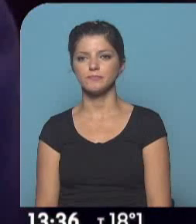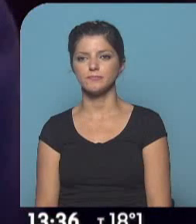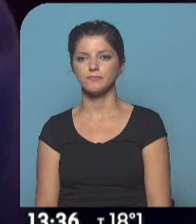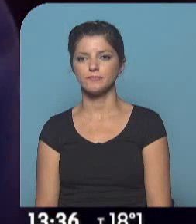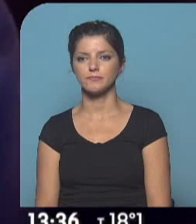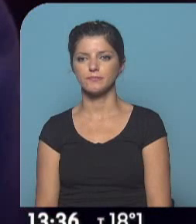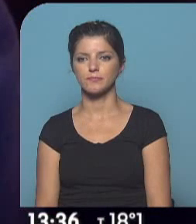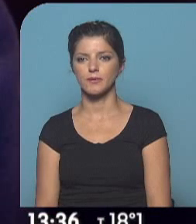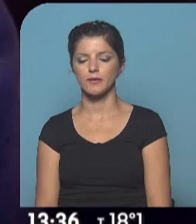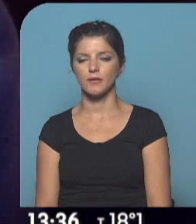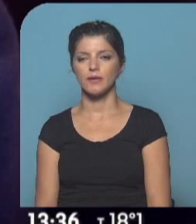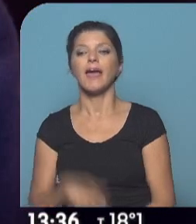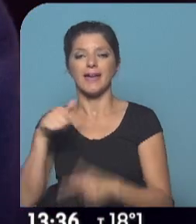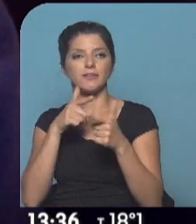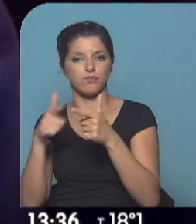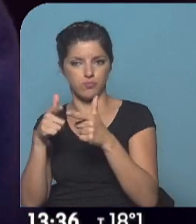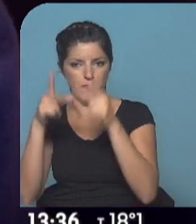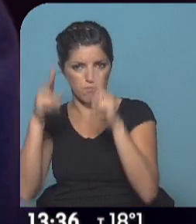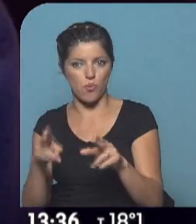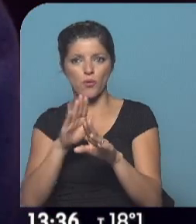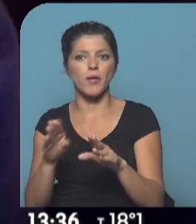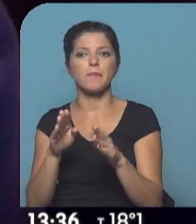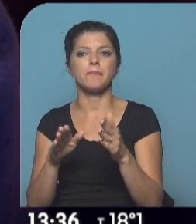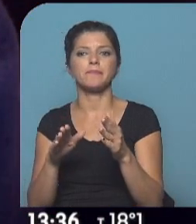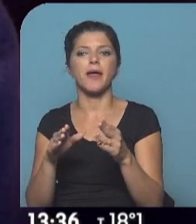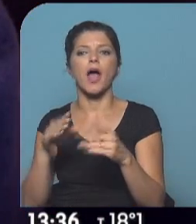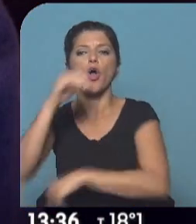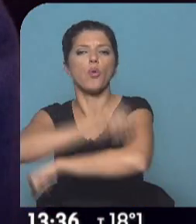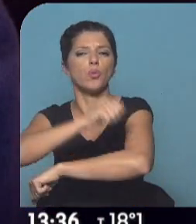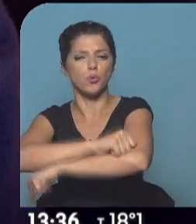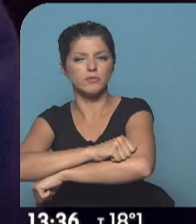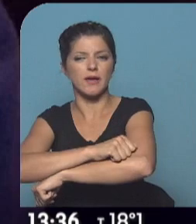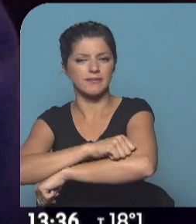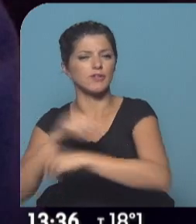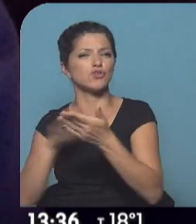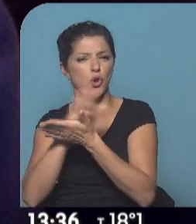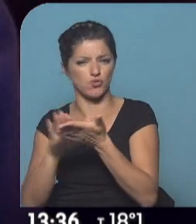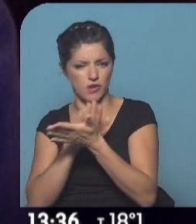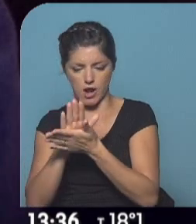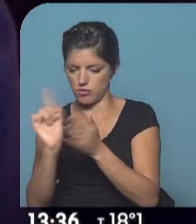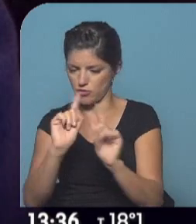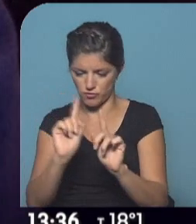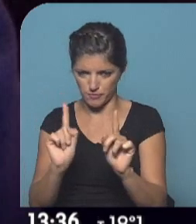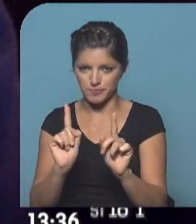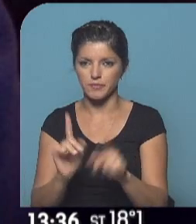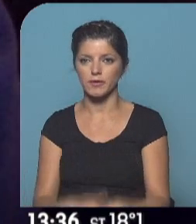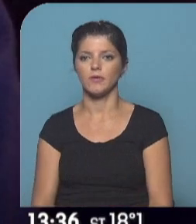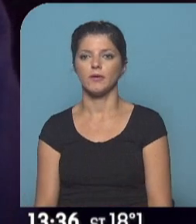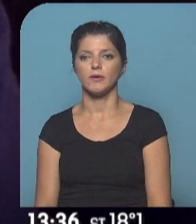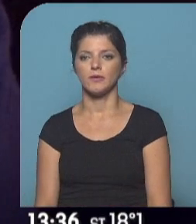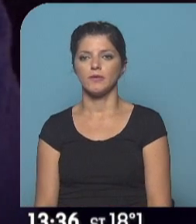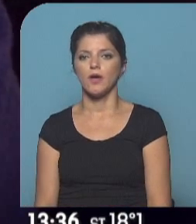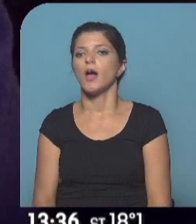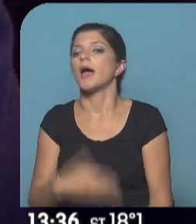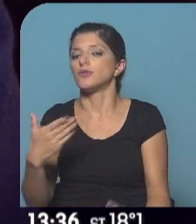El cese al fuego no es para sanear comportamientos criminales, de ninguna manera. De manera que si en el Chocó o